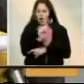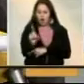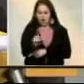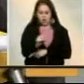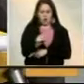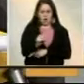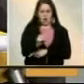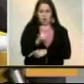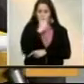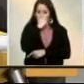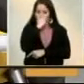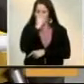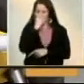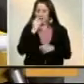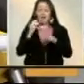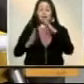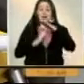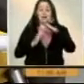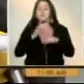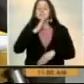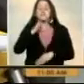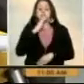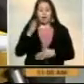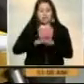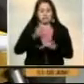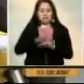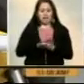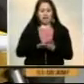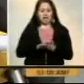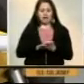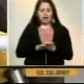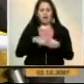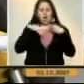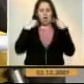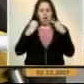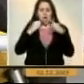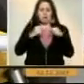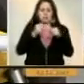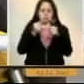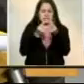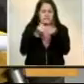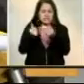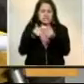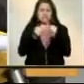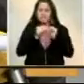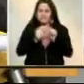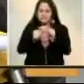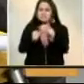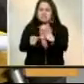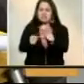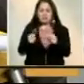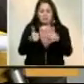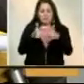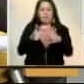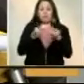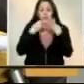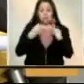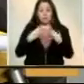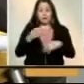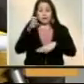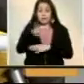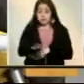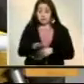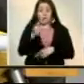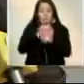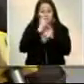una plataforma estable, está generando tranquilidad, una excelente operatividad. Y bueno, es muy bueno que el Estado